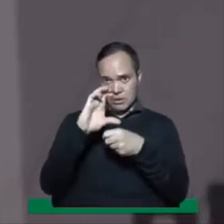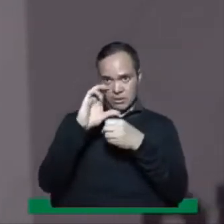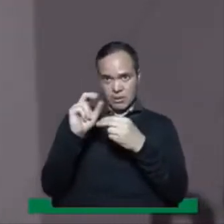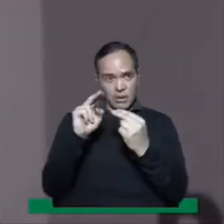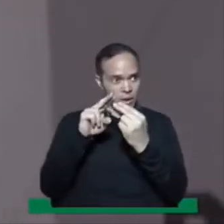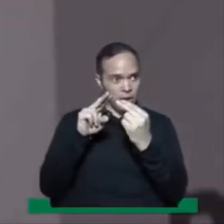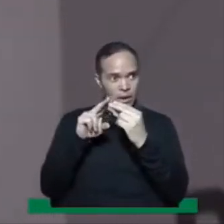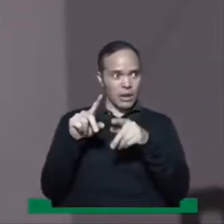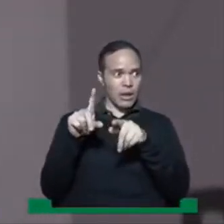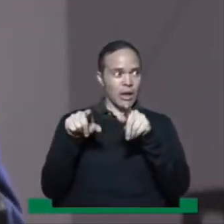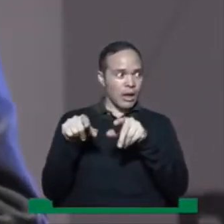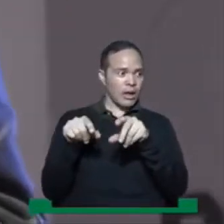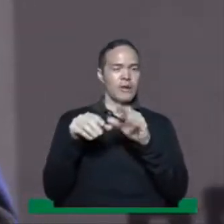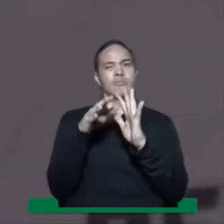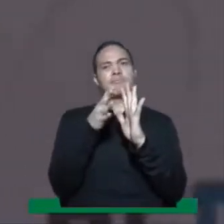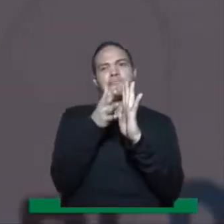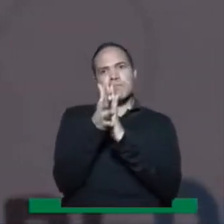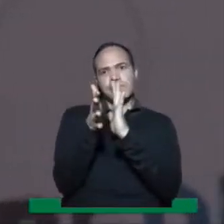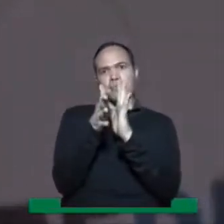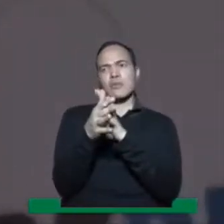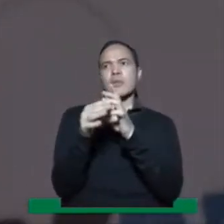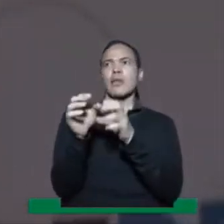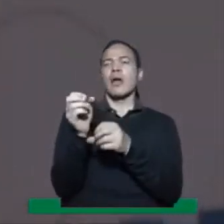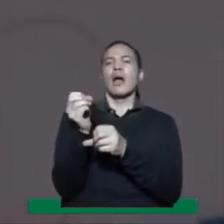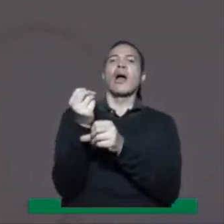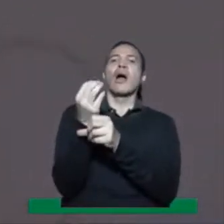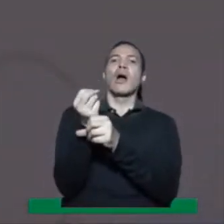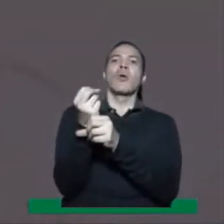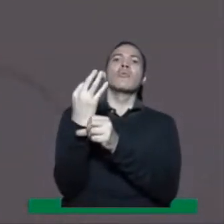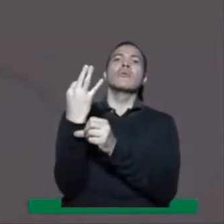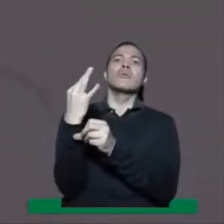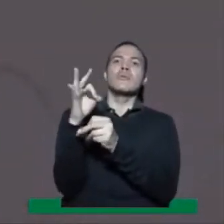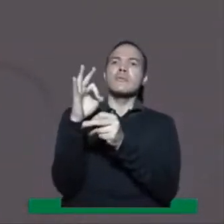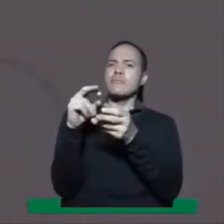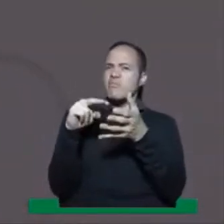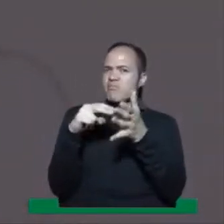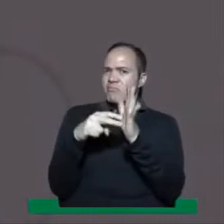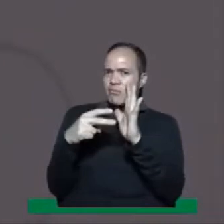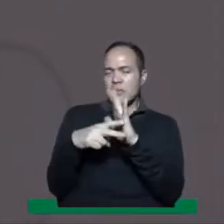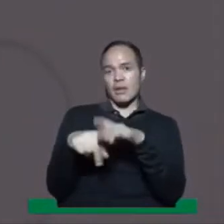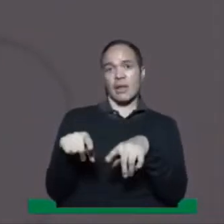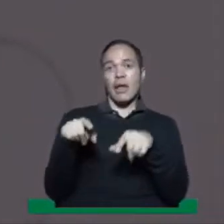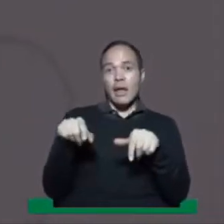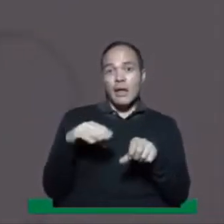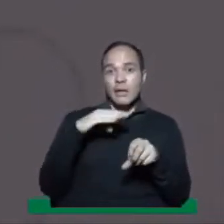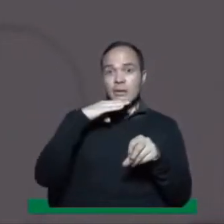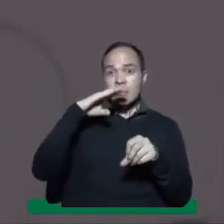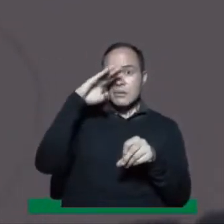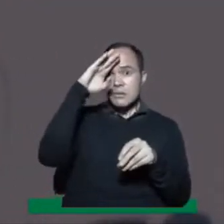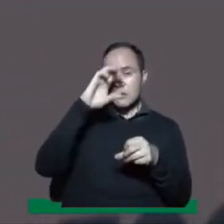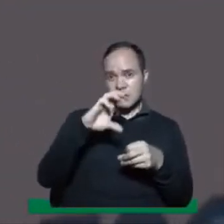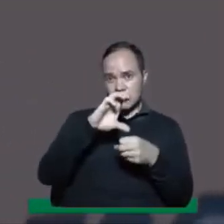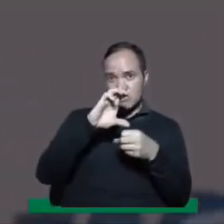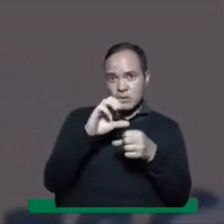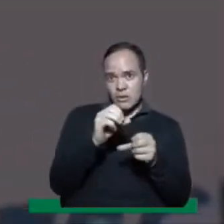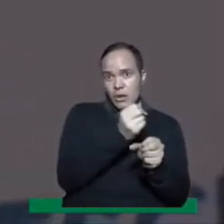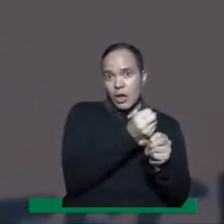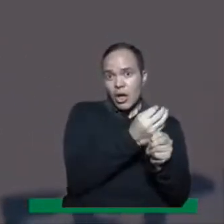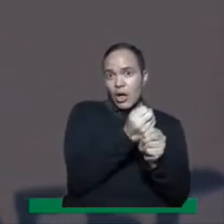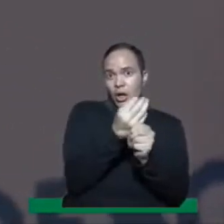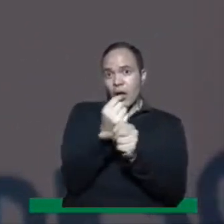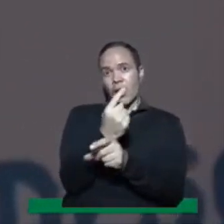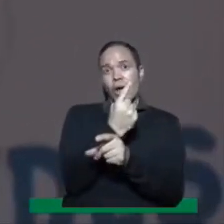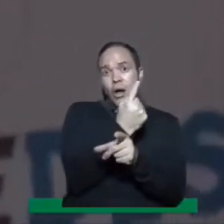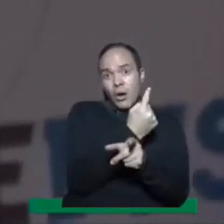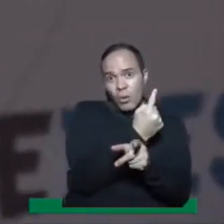que la comuna 13 es una de esas 16 comunas que hay en la ciudad que no solamente es la zona de las